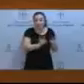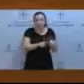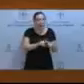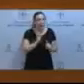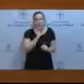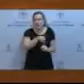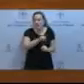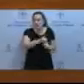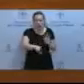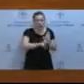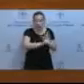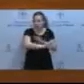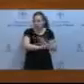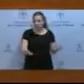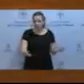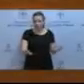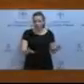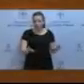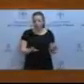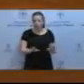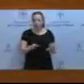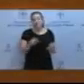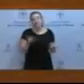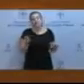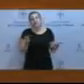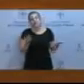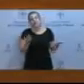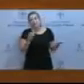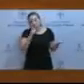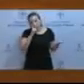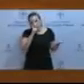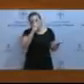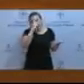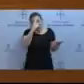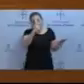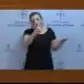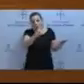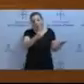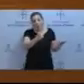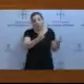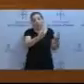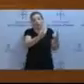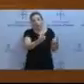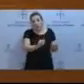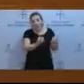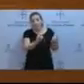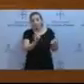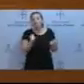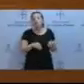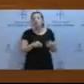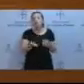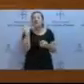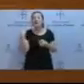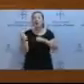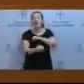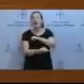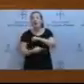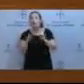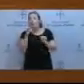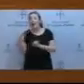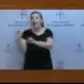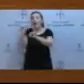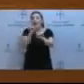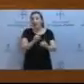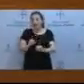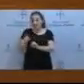por el arco de triunfo. Por cierto, la echamos de menos en la concentración del pasado 22 de agosto en defensa del